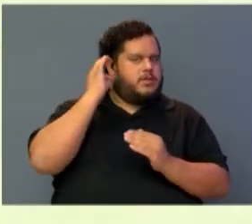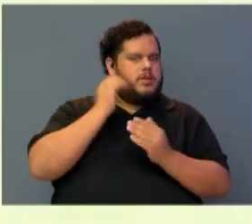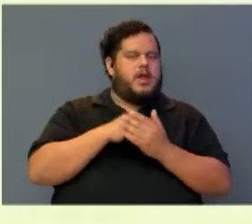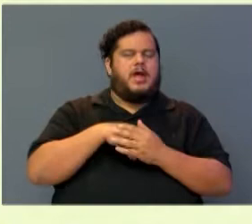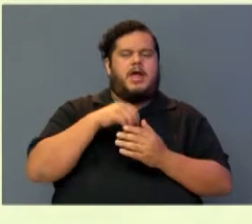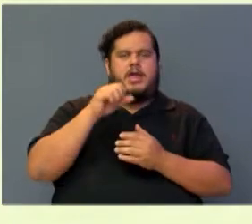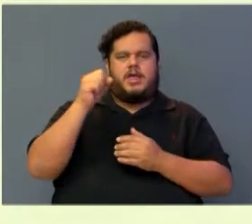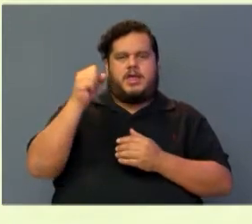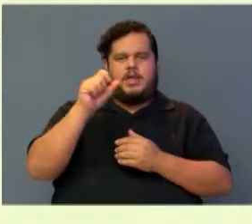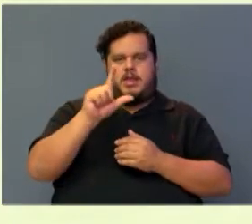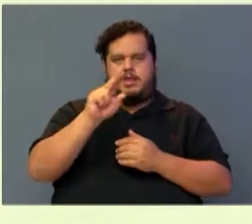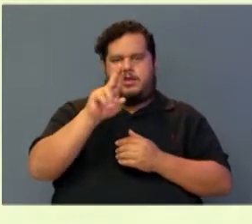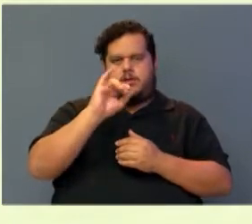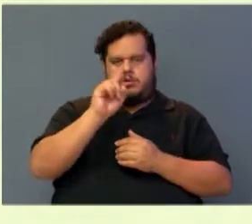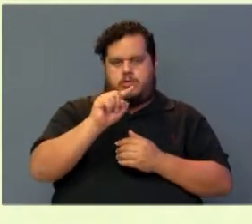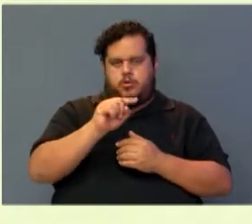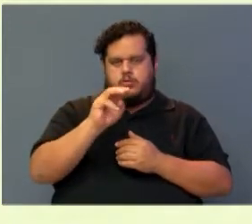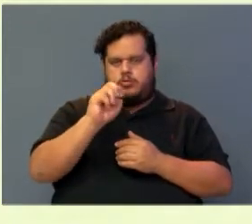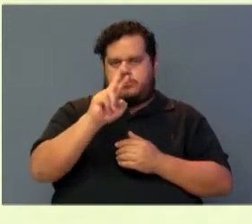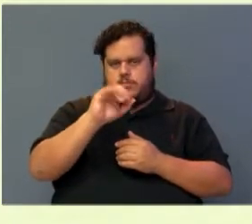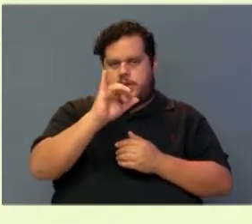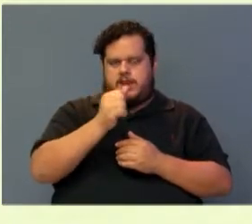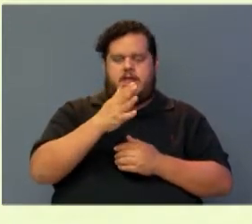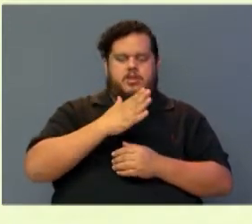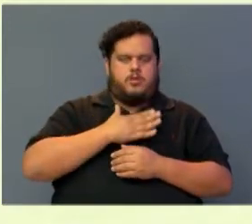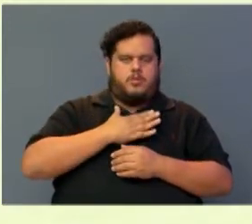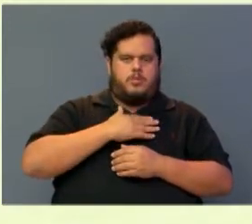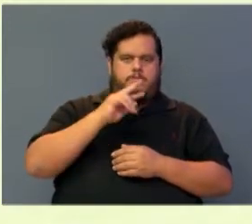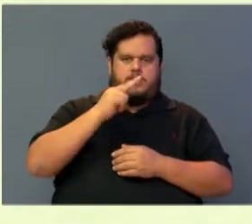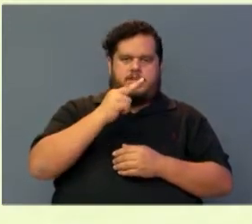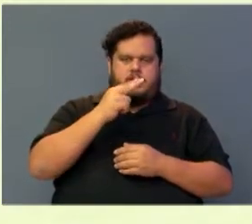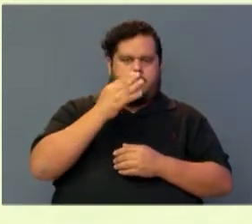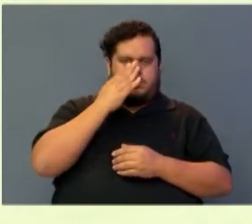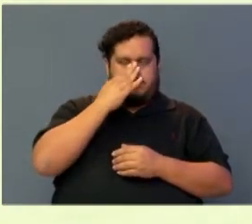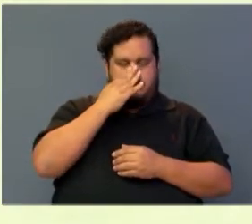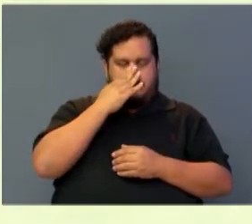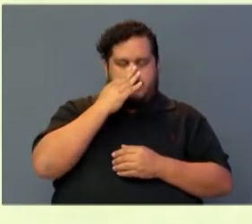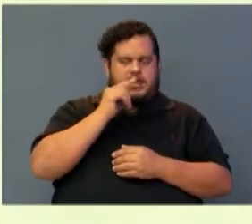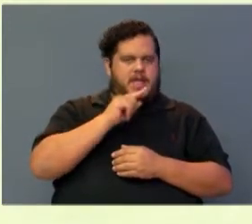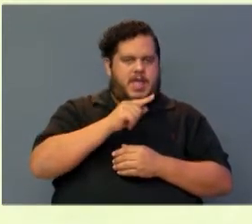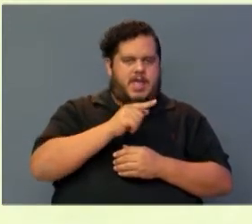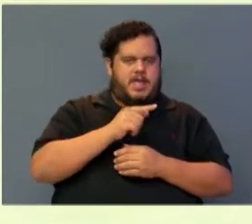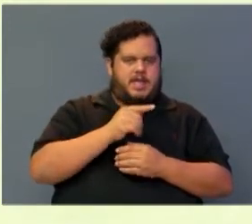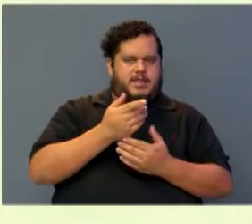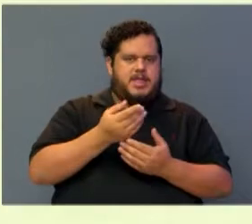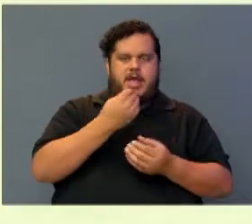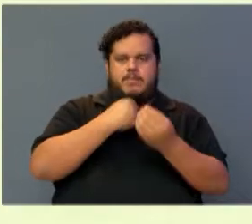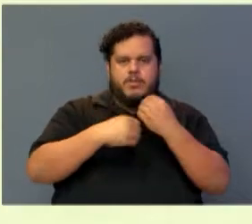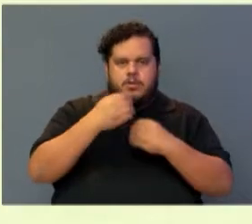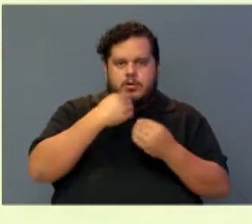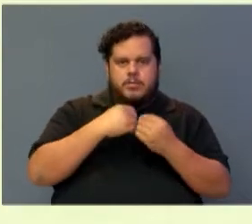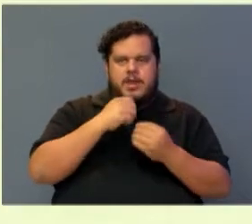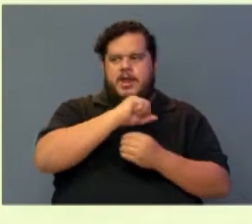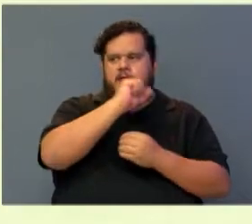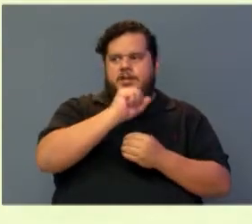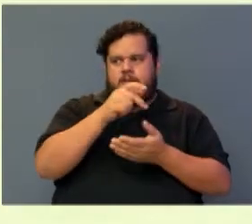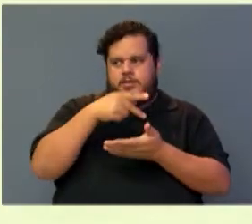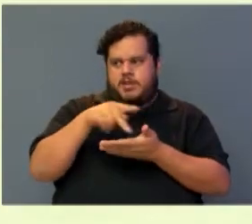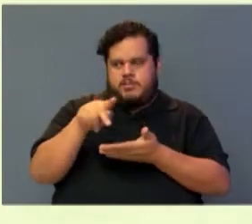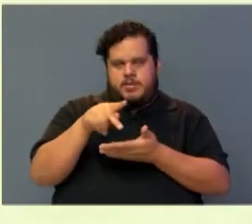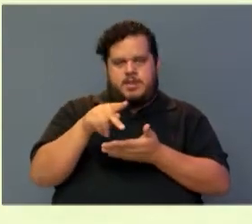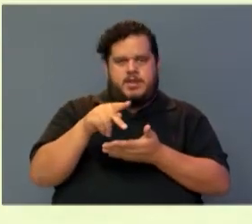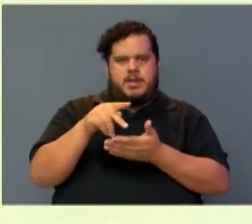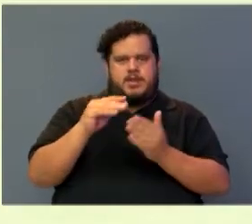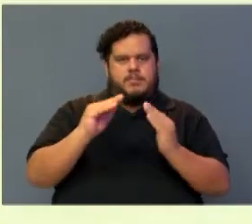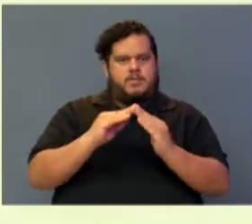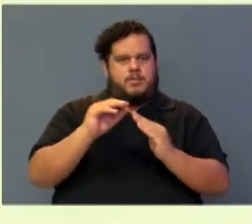Luz, pues María. Ella es como mi segunda madre, la que me crió, la que me dio de comer, pues a prisa le pagaba ahí, vivíamos como